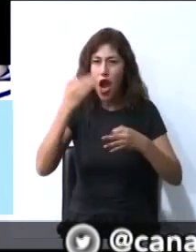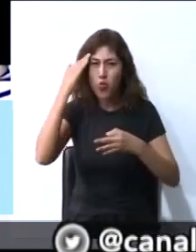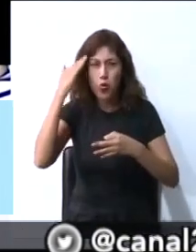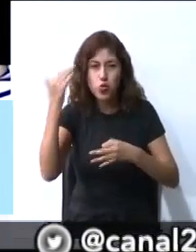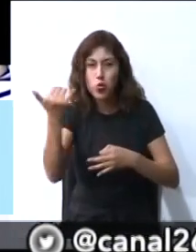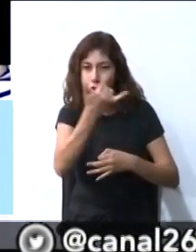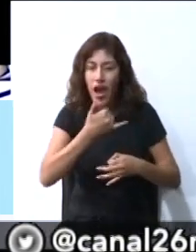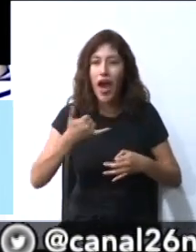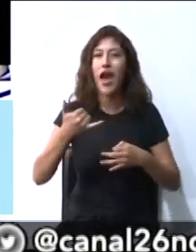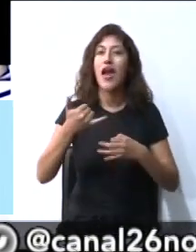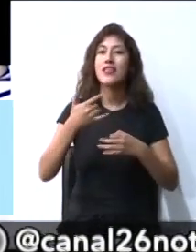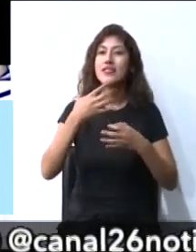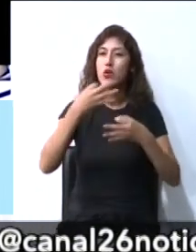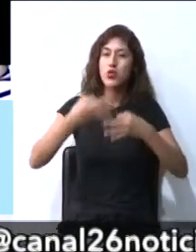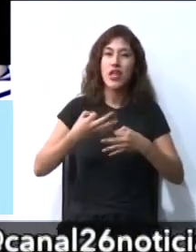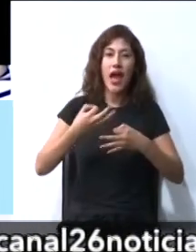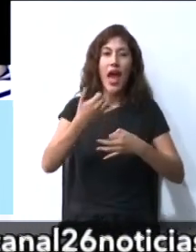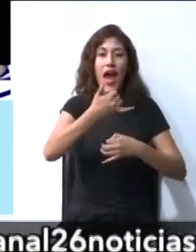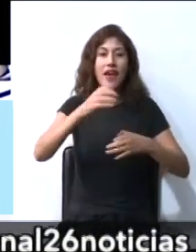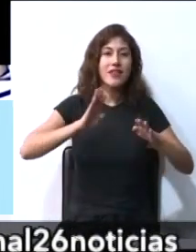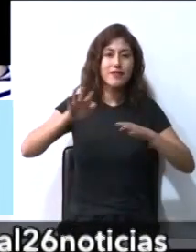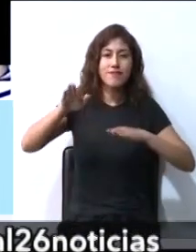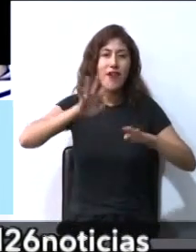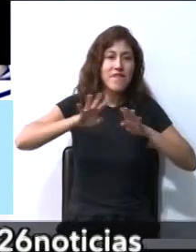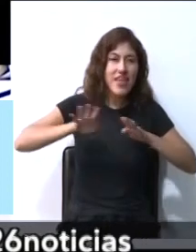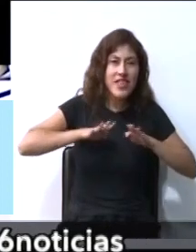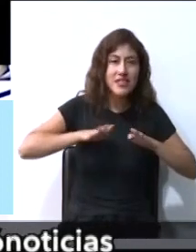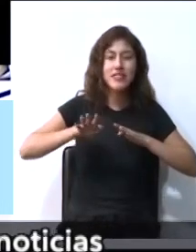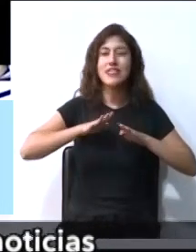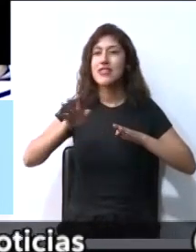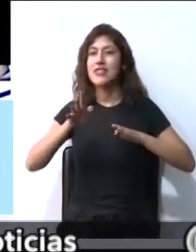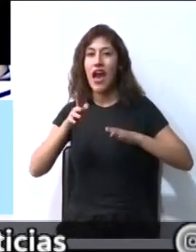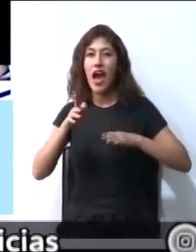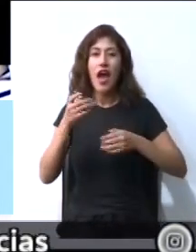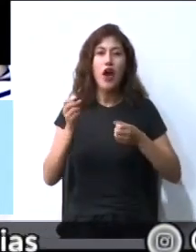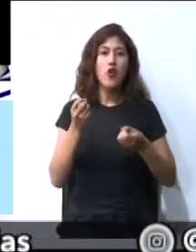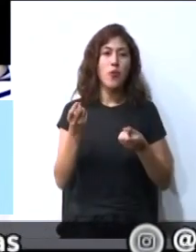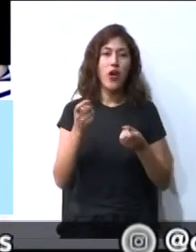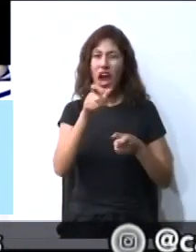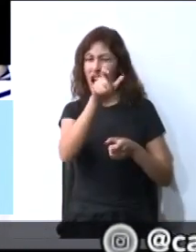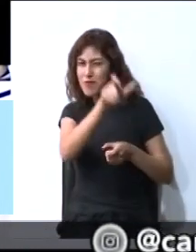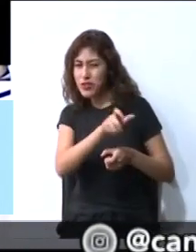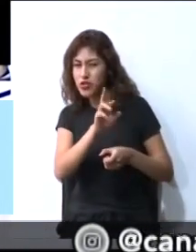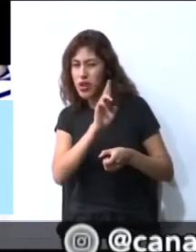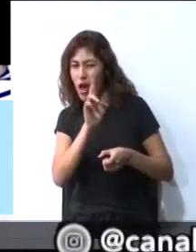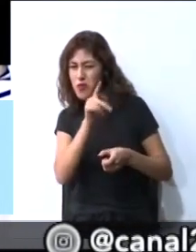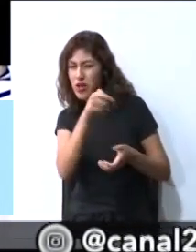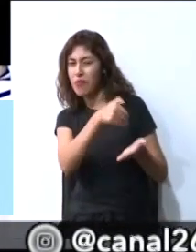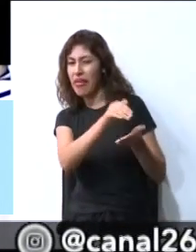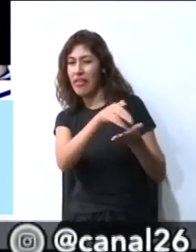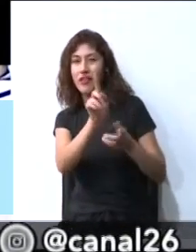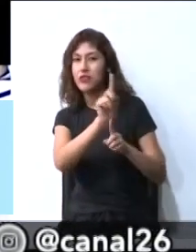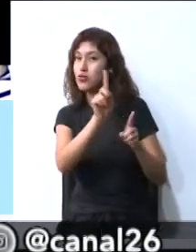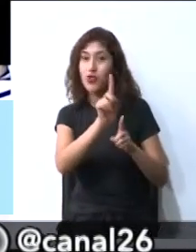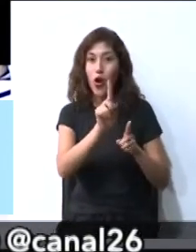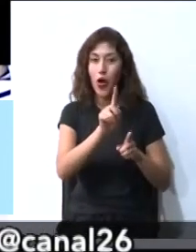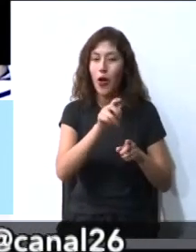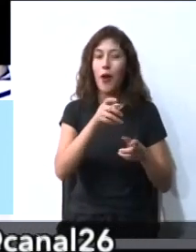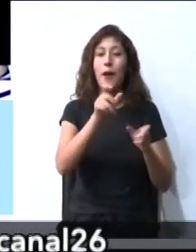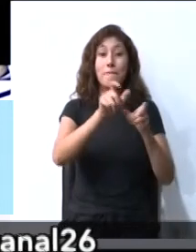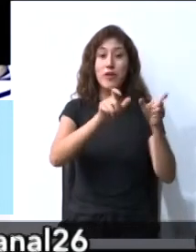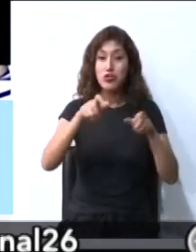haya lugar para la actividad física, sin discriminación, donde las mujeres, donde la diversidad pueda salir a la calle sin miedo y vivir